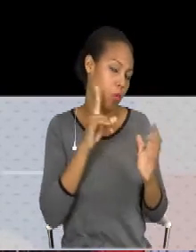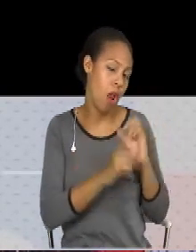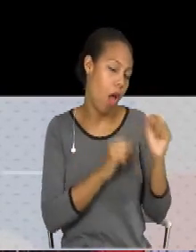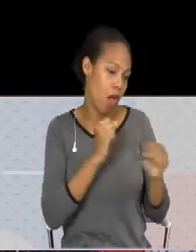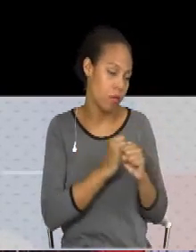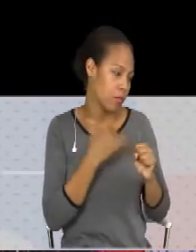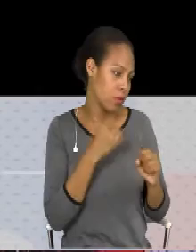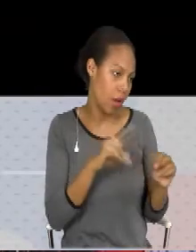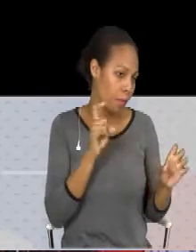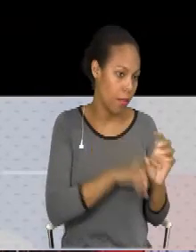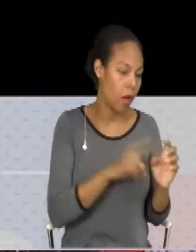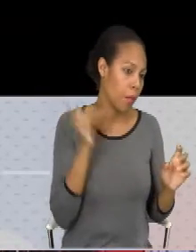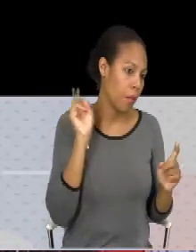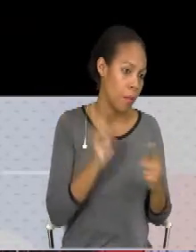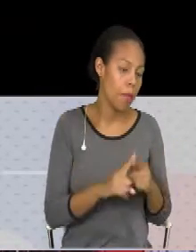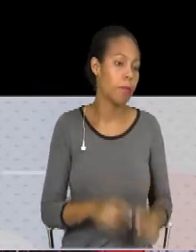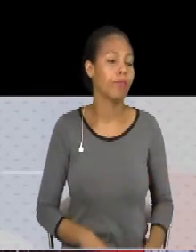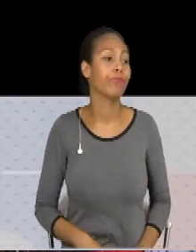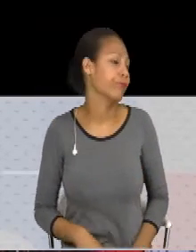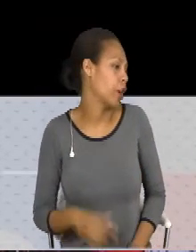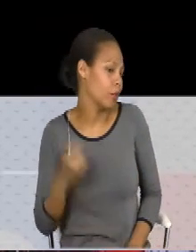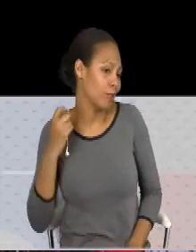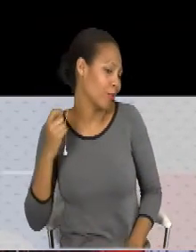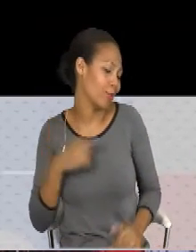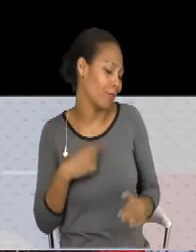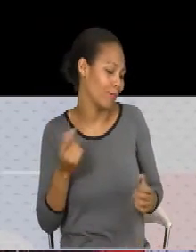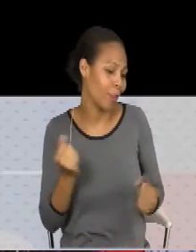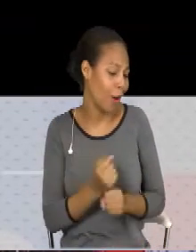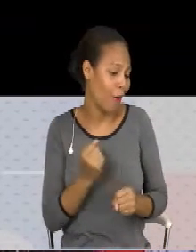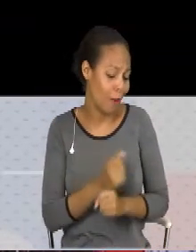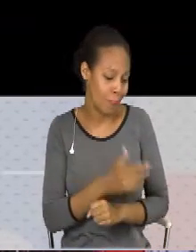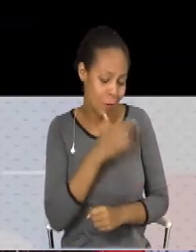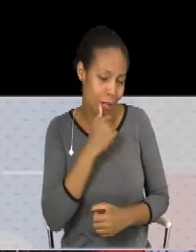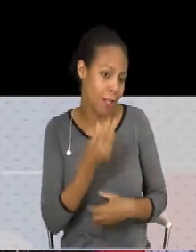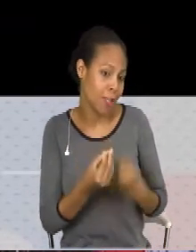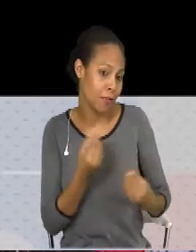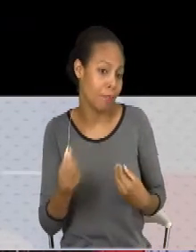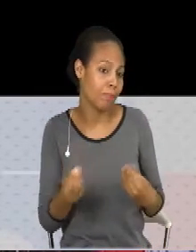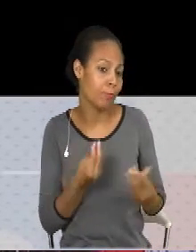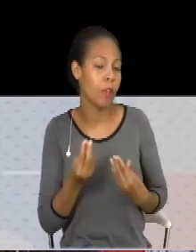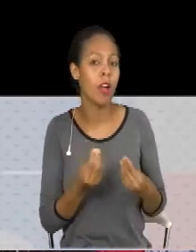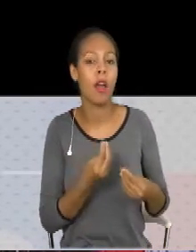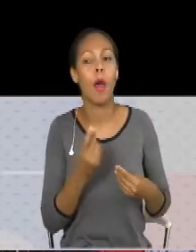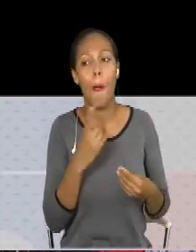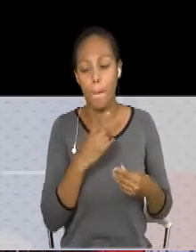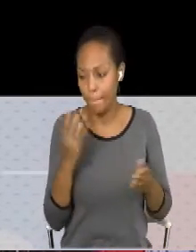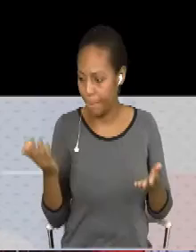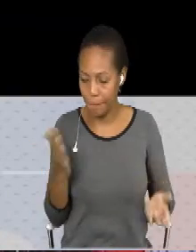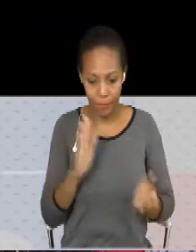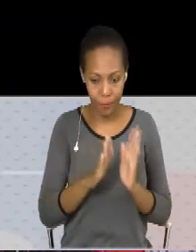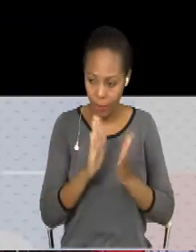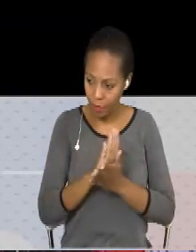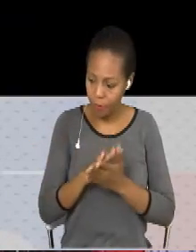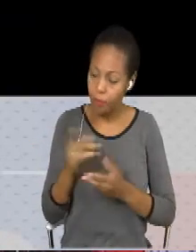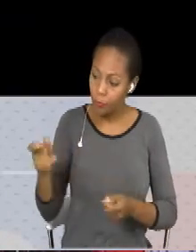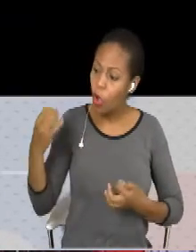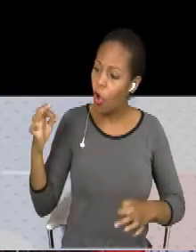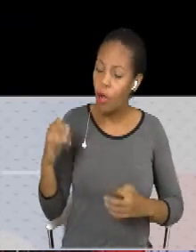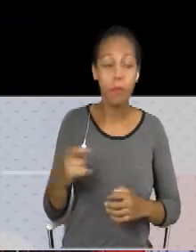en cuenta que acaba de quedar desempleada, y pues a llegar todos los documentos que le soliciten allá, allá las van a